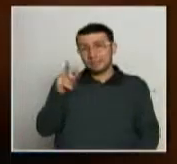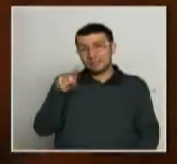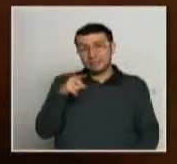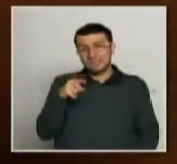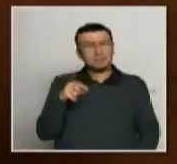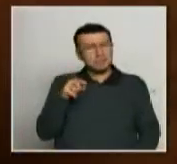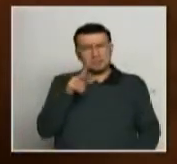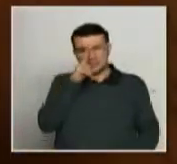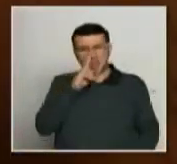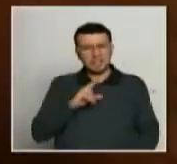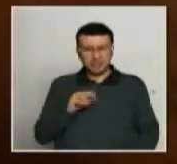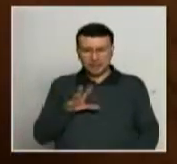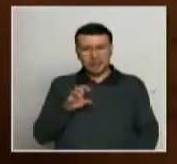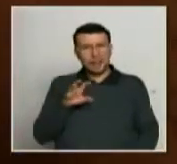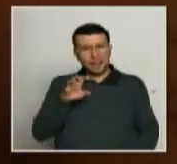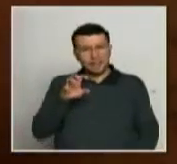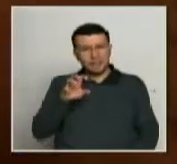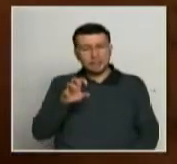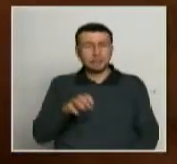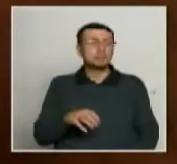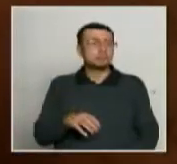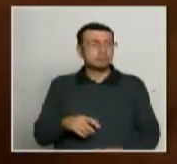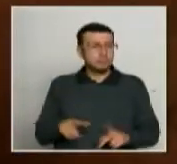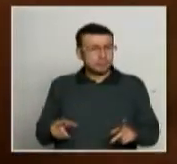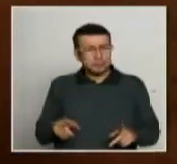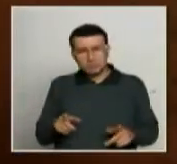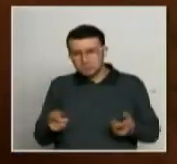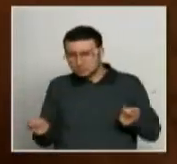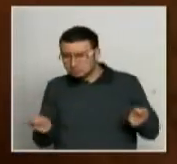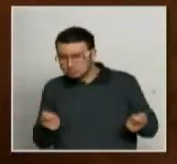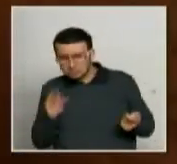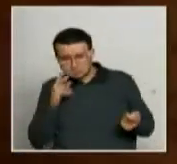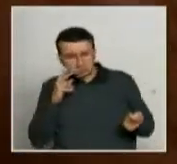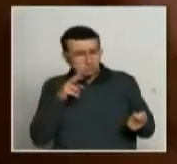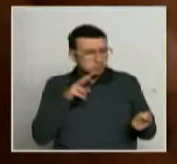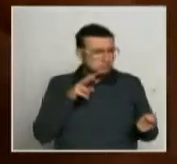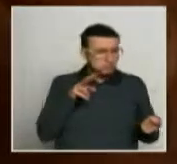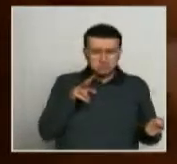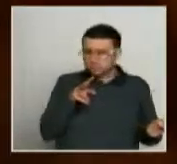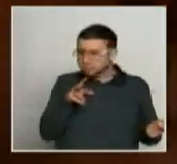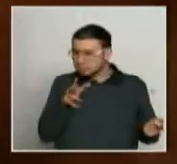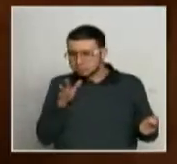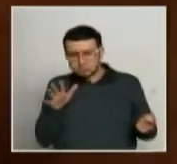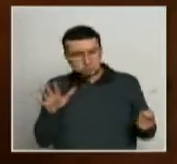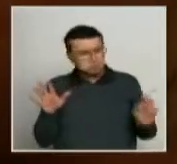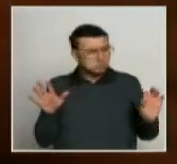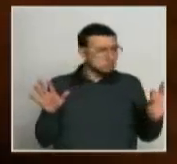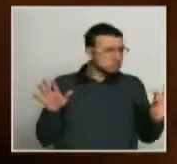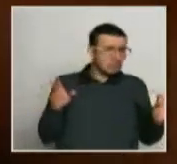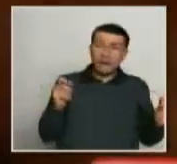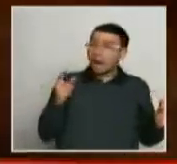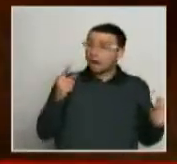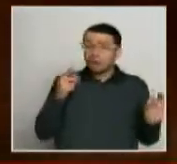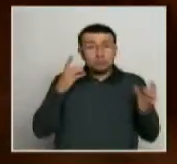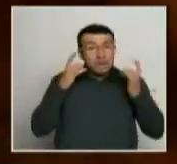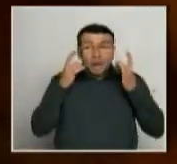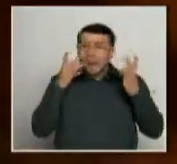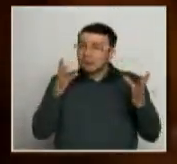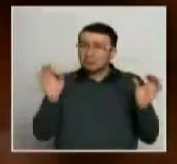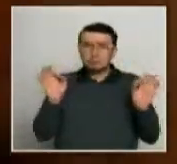arañitas. Pero realmente pues al examen físico no se le ve algo importante